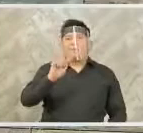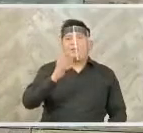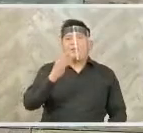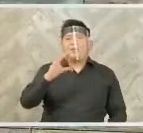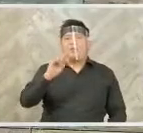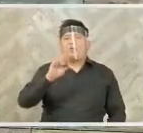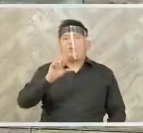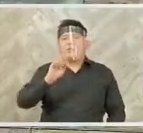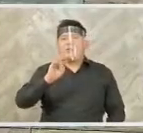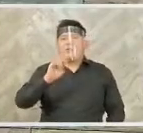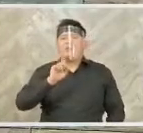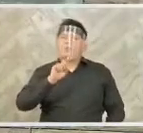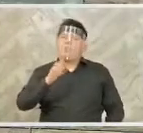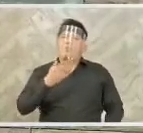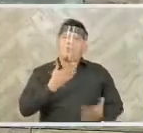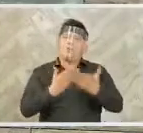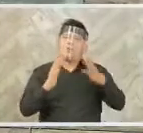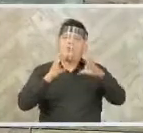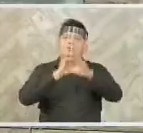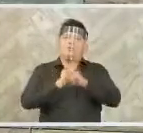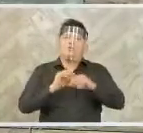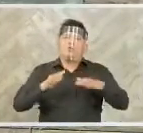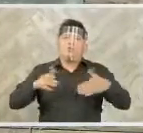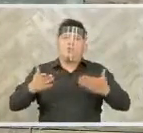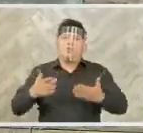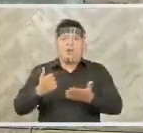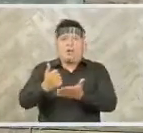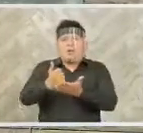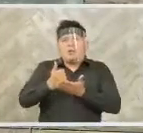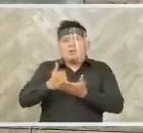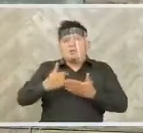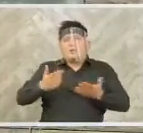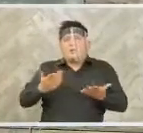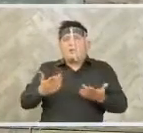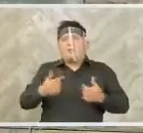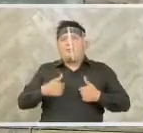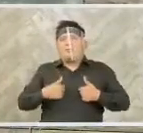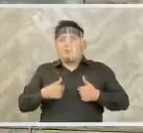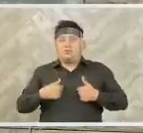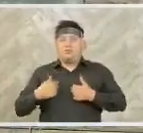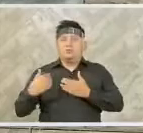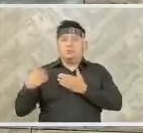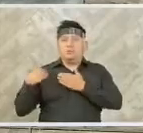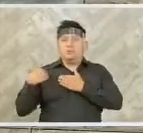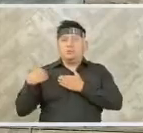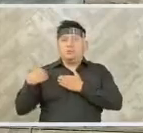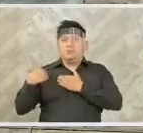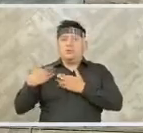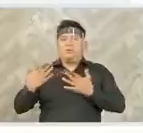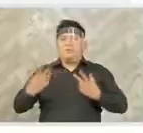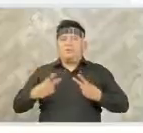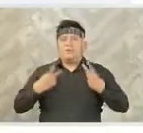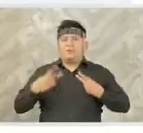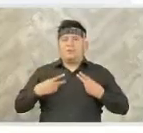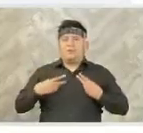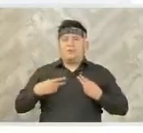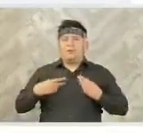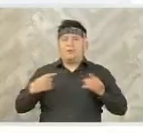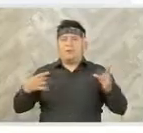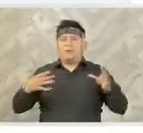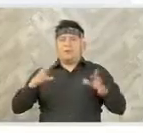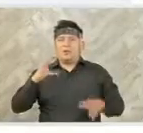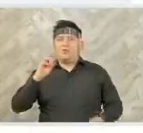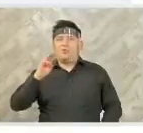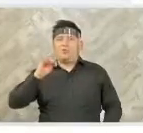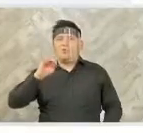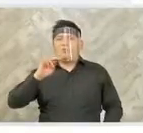noches. ¿Cómo hago para participar en las ayudas para concentrado de animales? Soy habitante del barrio Comuneros, donde se